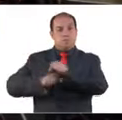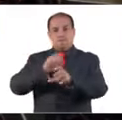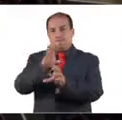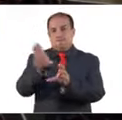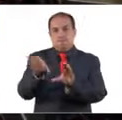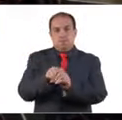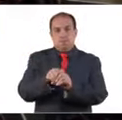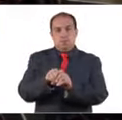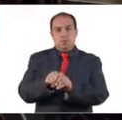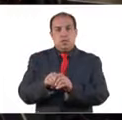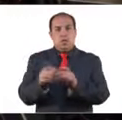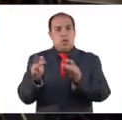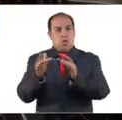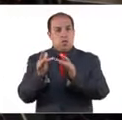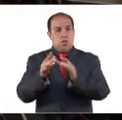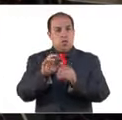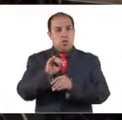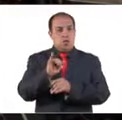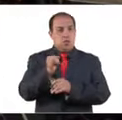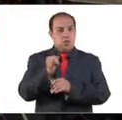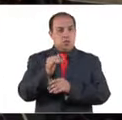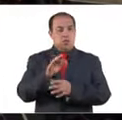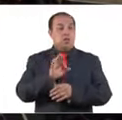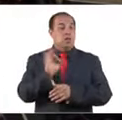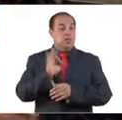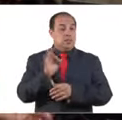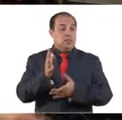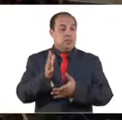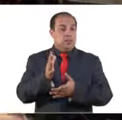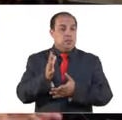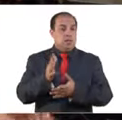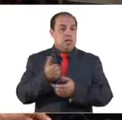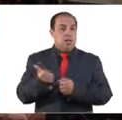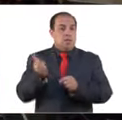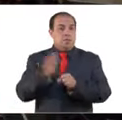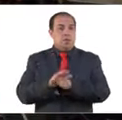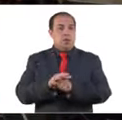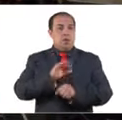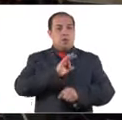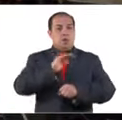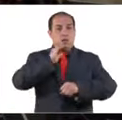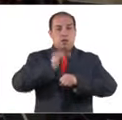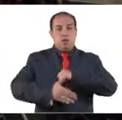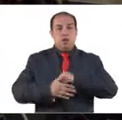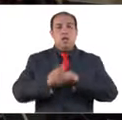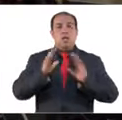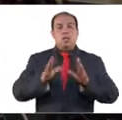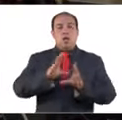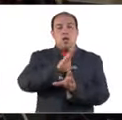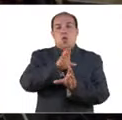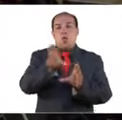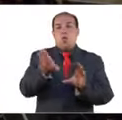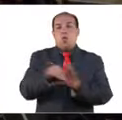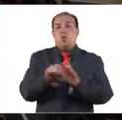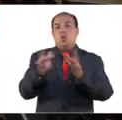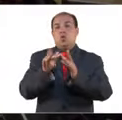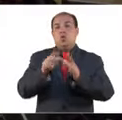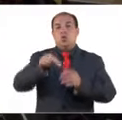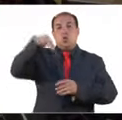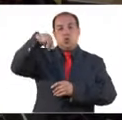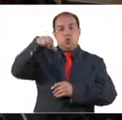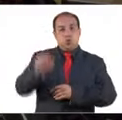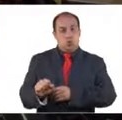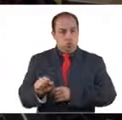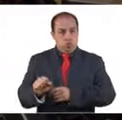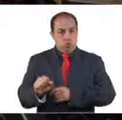con Insurgentes, pero ¿esta administración podría cerrar con una conexión completa ya de polo a polo en la Ciudad de México en forma